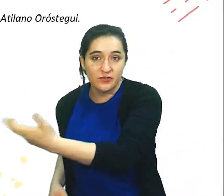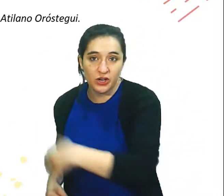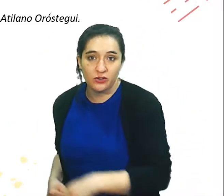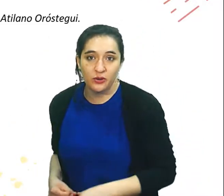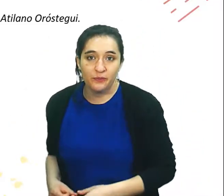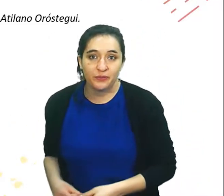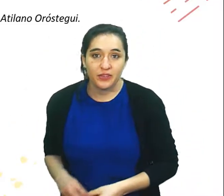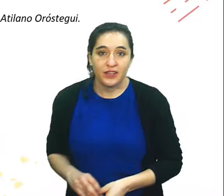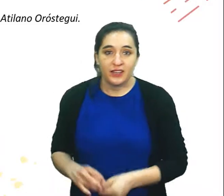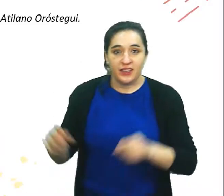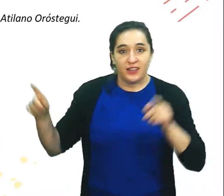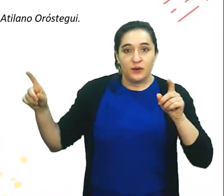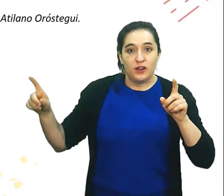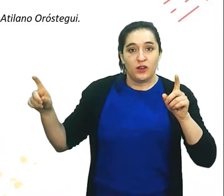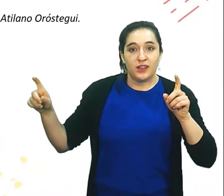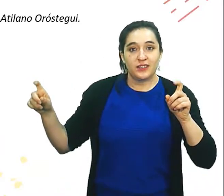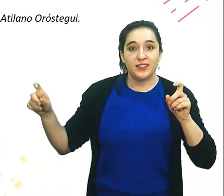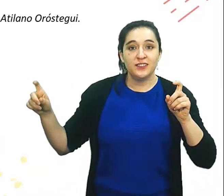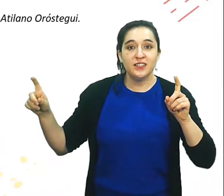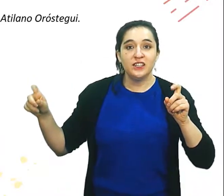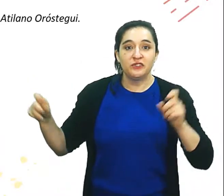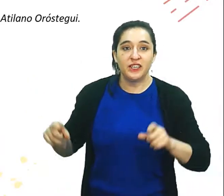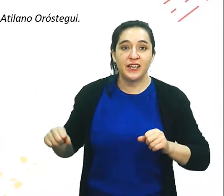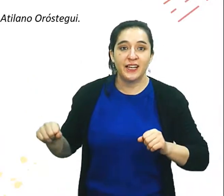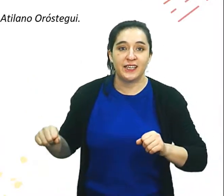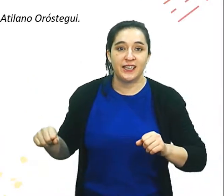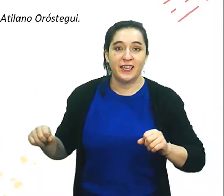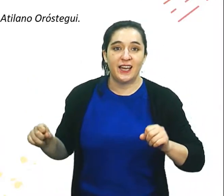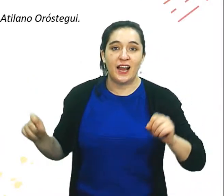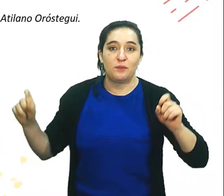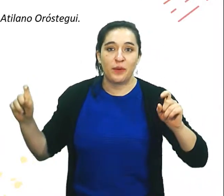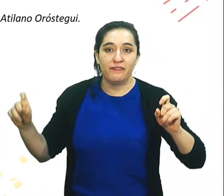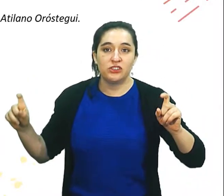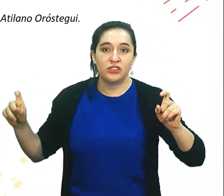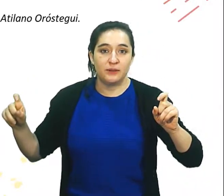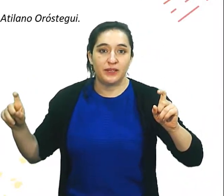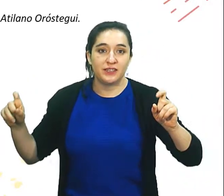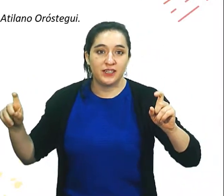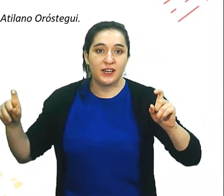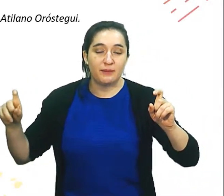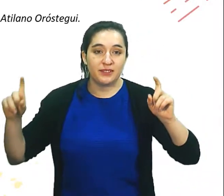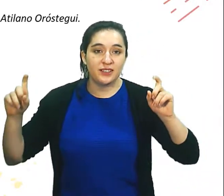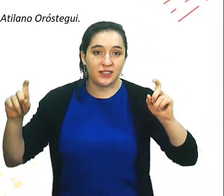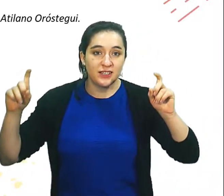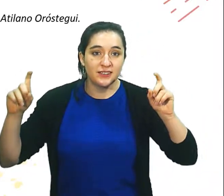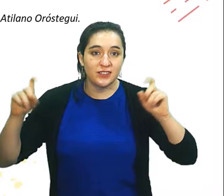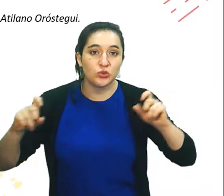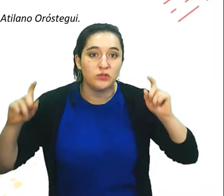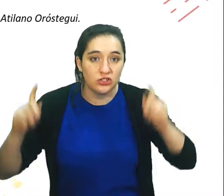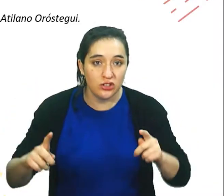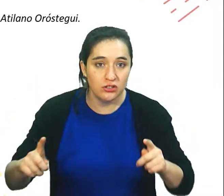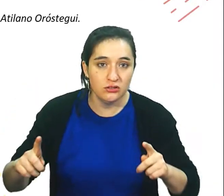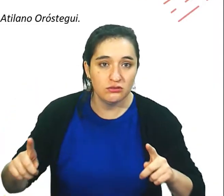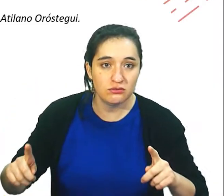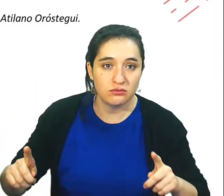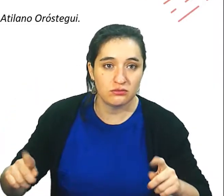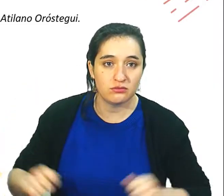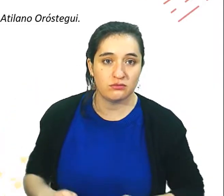de ahí vuelvo, ¿qué significa que al pueblo se le mantiene la más irritante